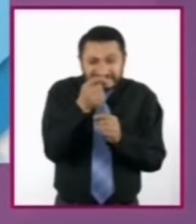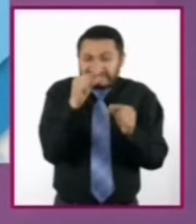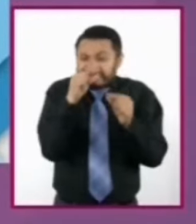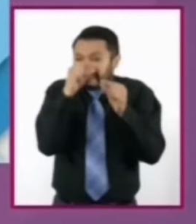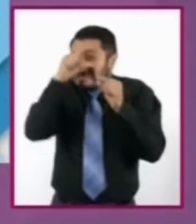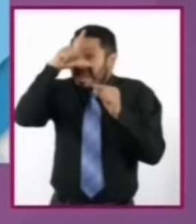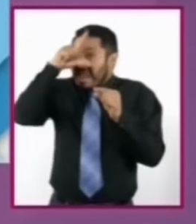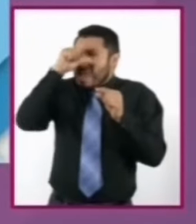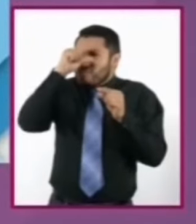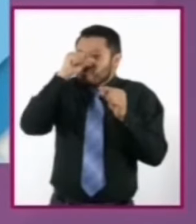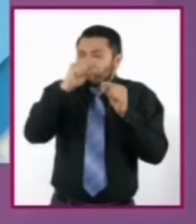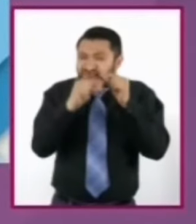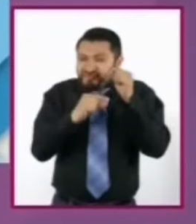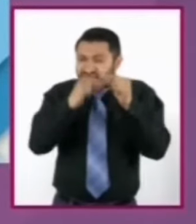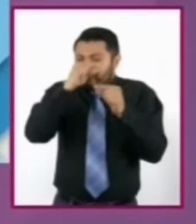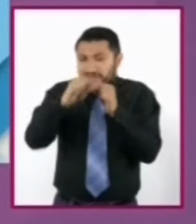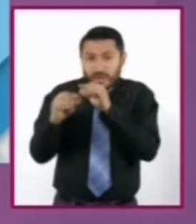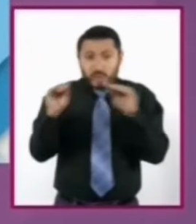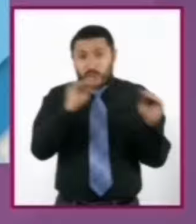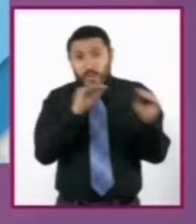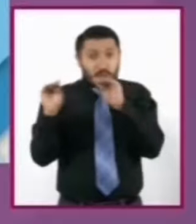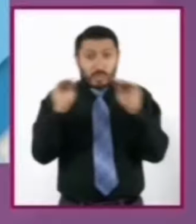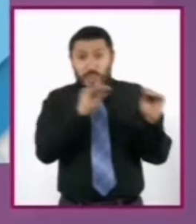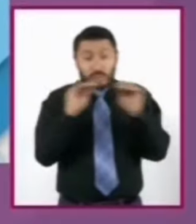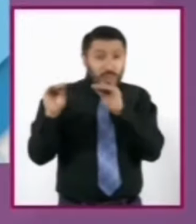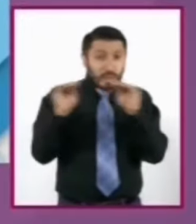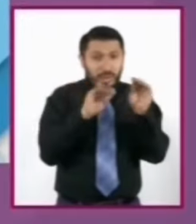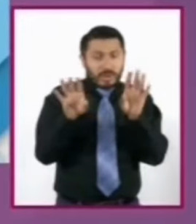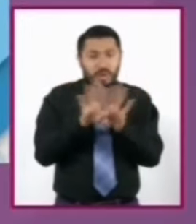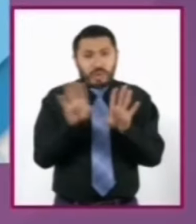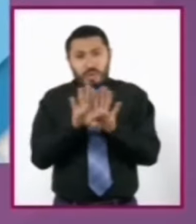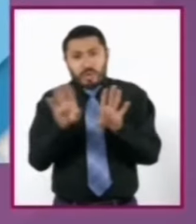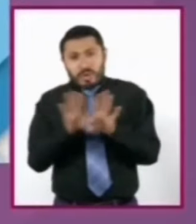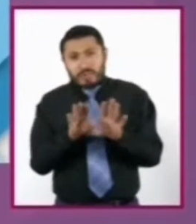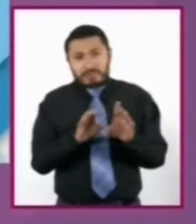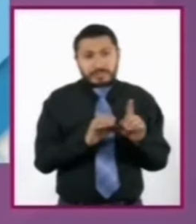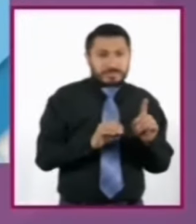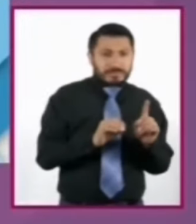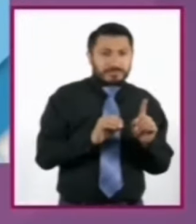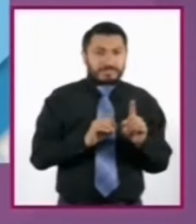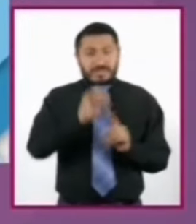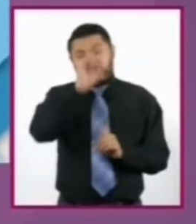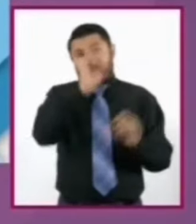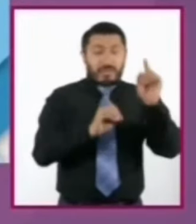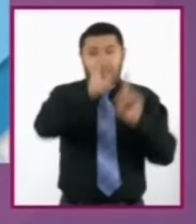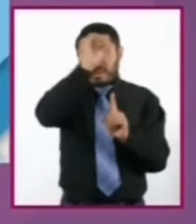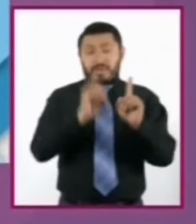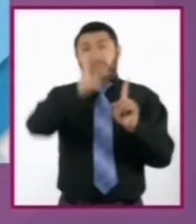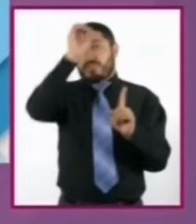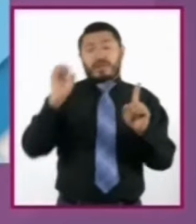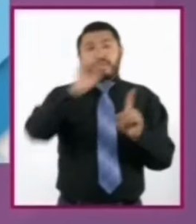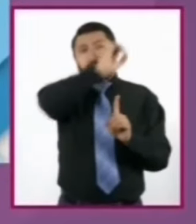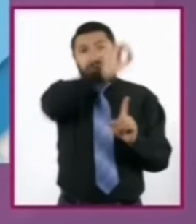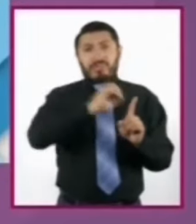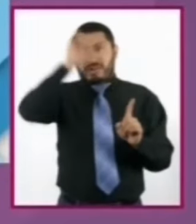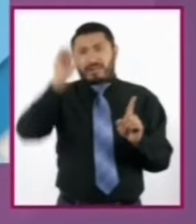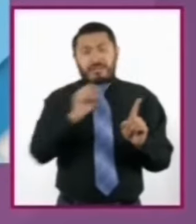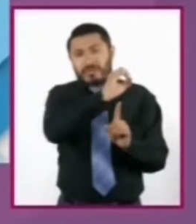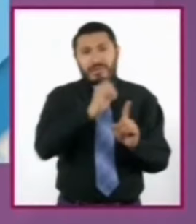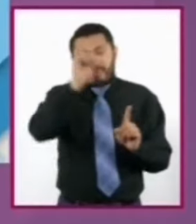pequeñas se movían de manera constante, con trayectorias completamente irregulares y